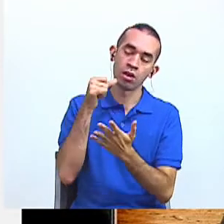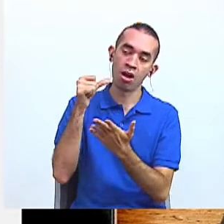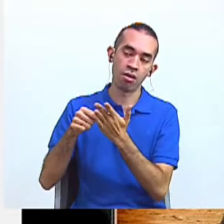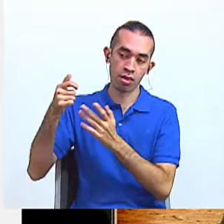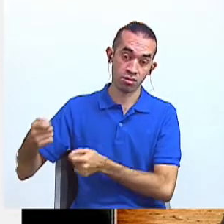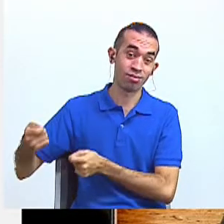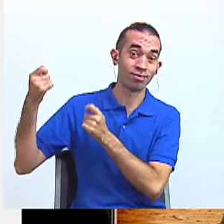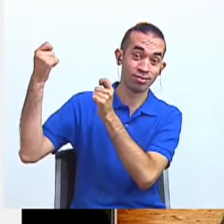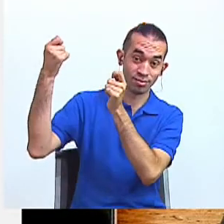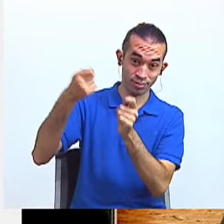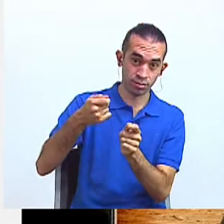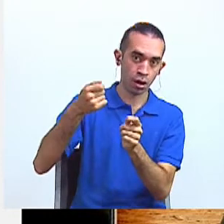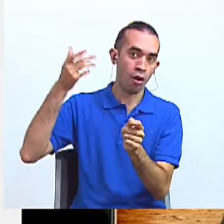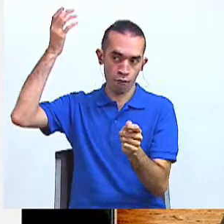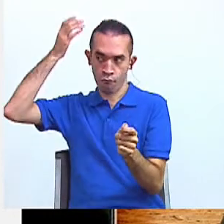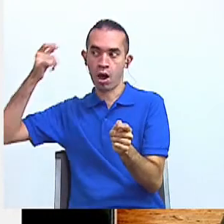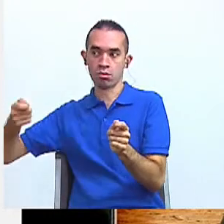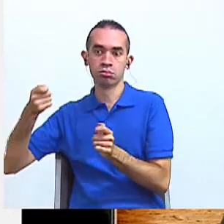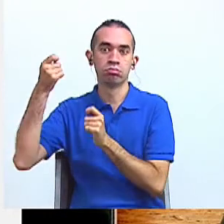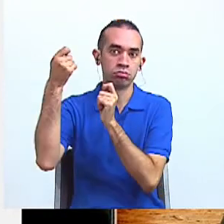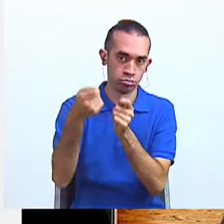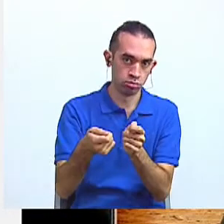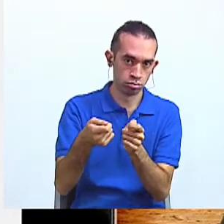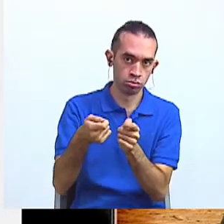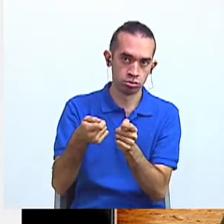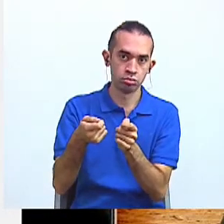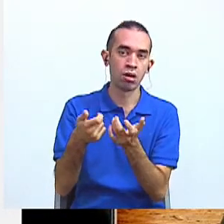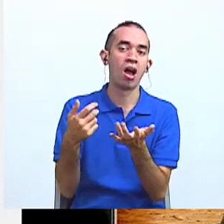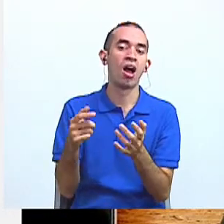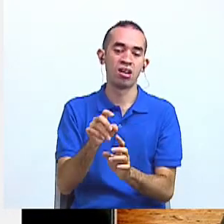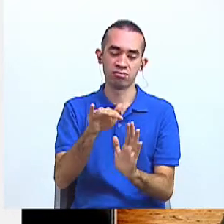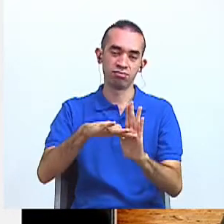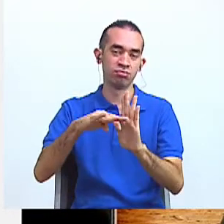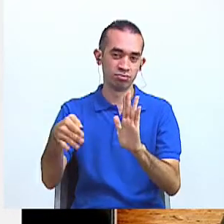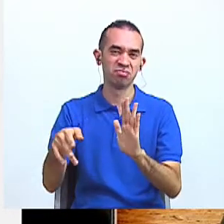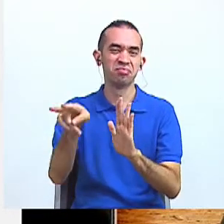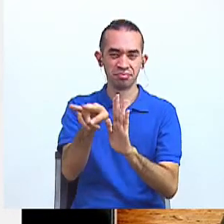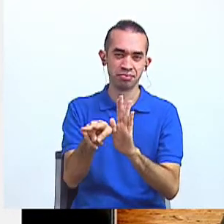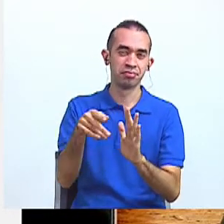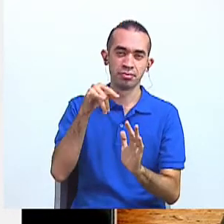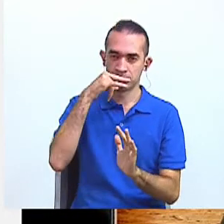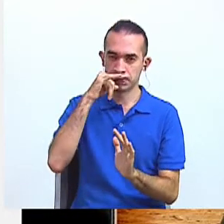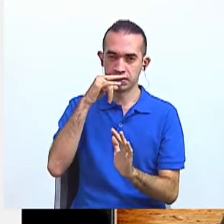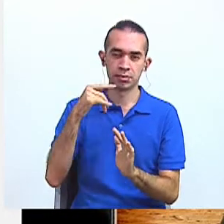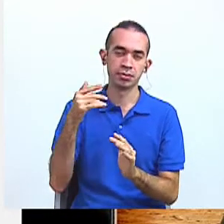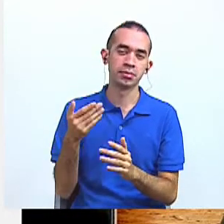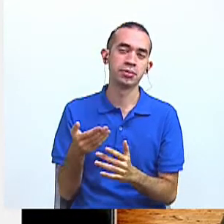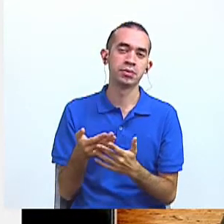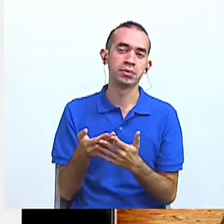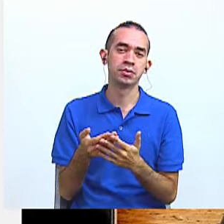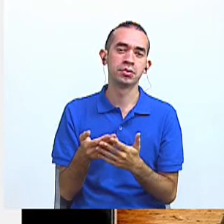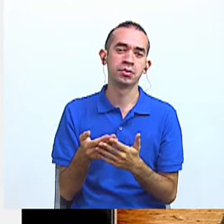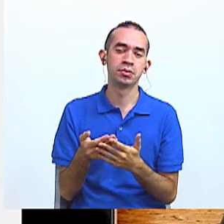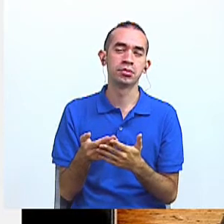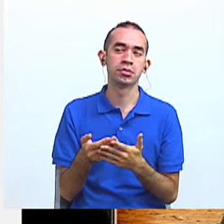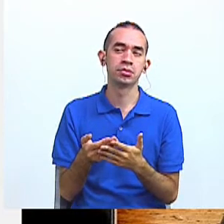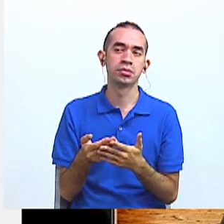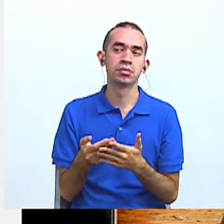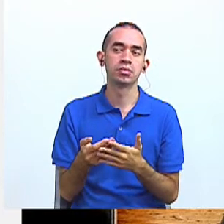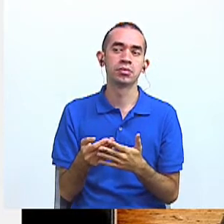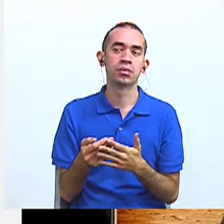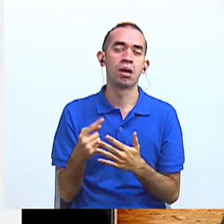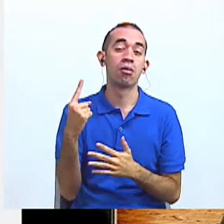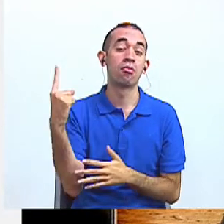cartero, del rey, el personaje va planteándonos una cuestionante